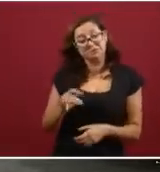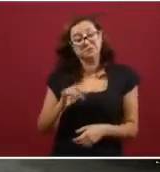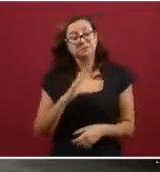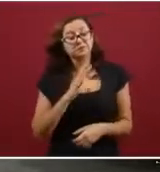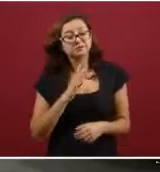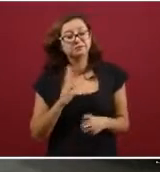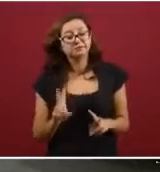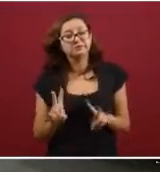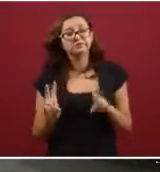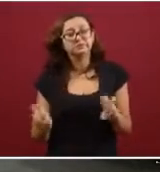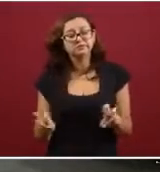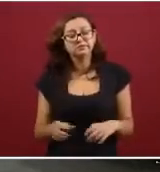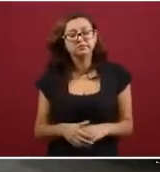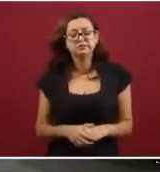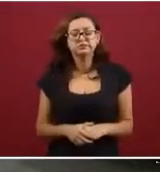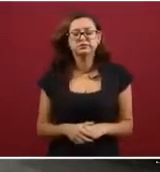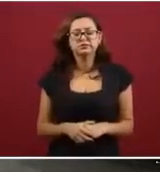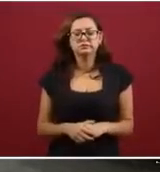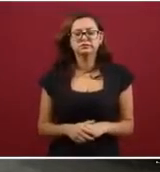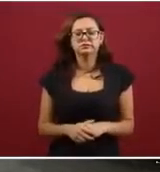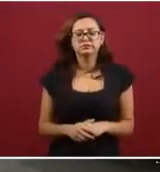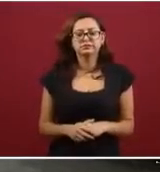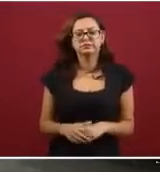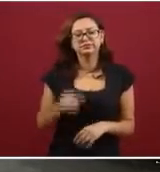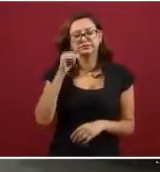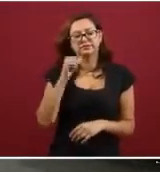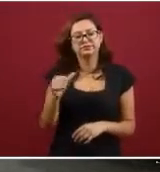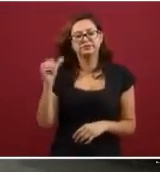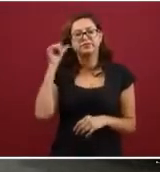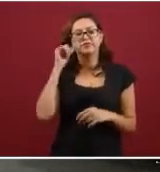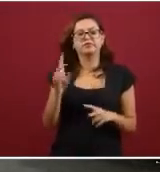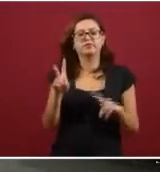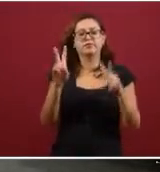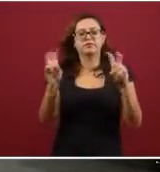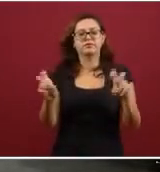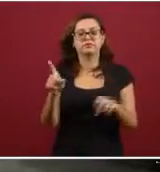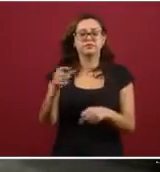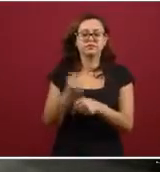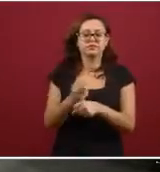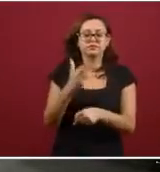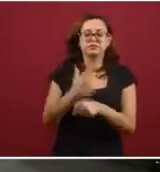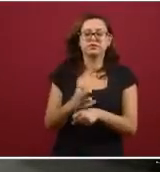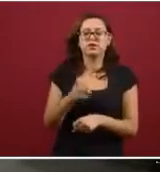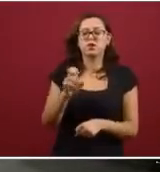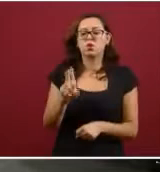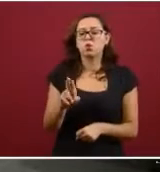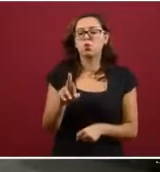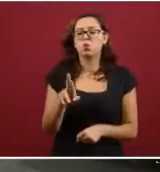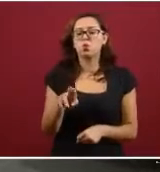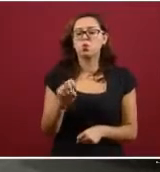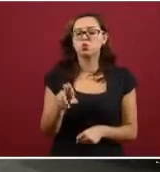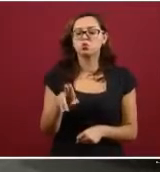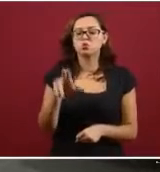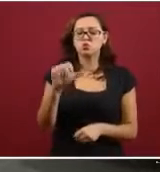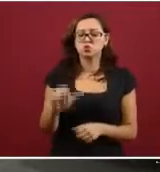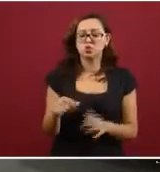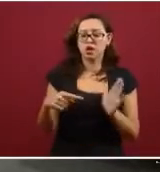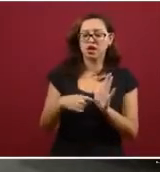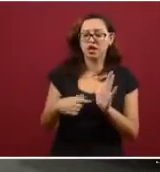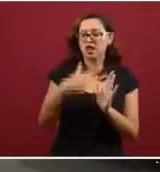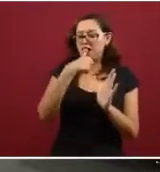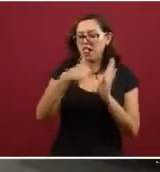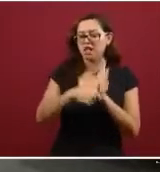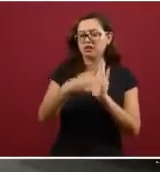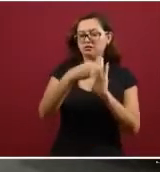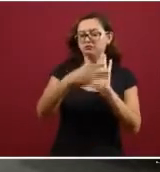ayer sobre esta carta que escribió el secretario Ursúa, queremos que usted le ponga nombres,